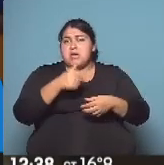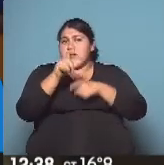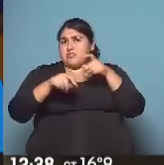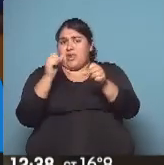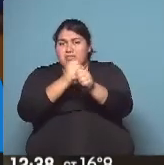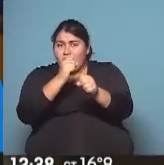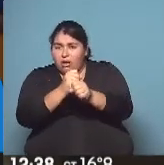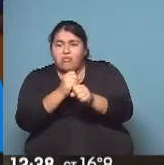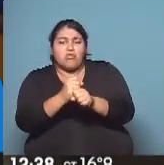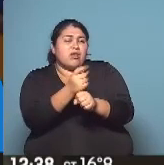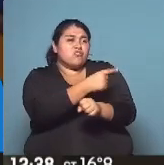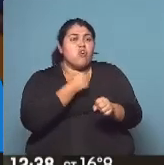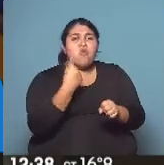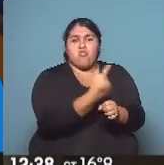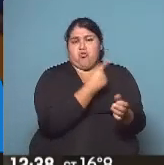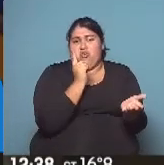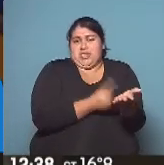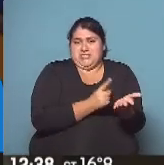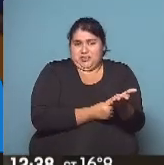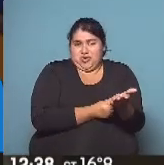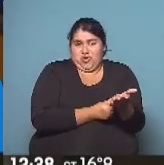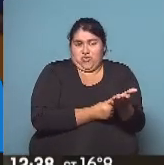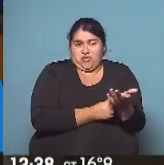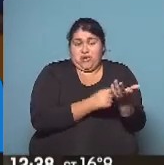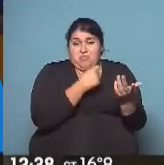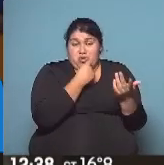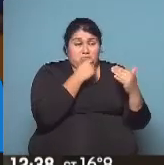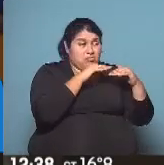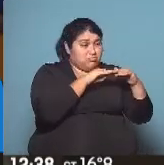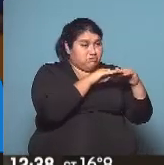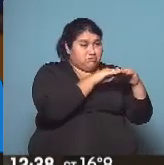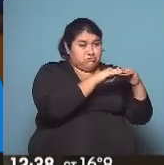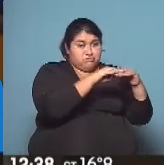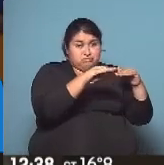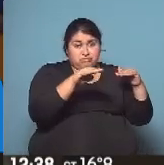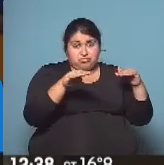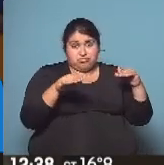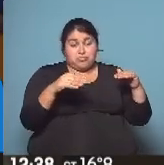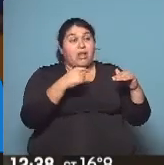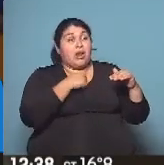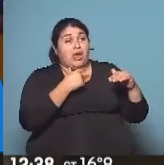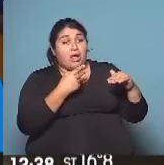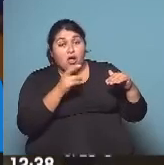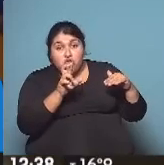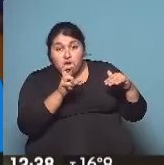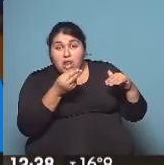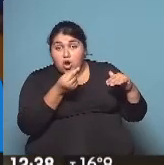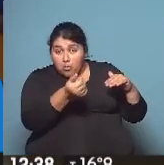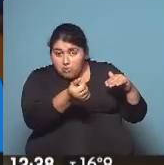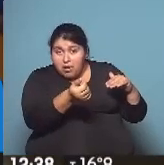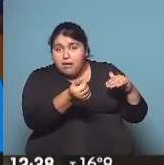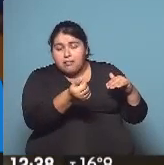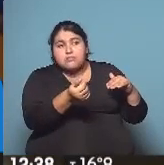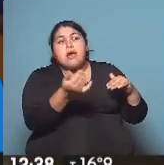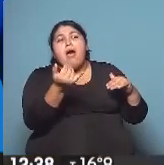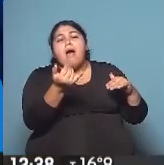Todos tomamos decisiones y en la medida que todos estamos alineados, por ejemplo, a ir y comprar dólares, la presión sobre el dólar desde el ahorrista individual va a estar también.